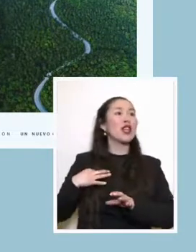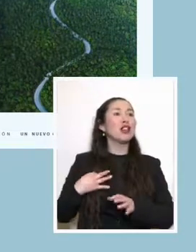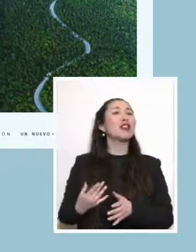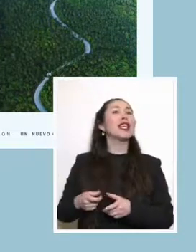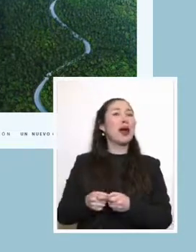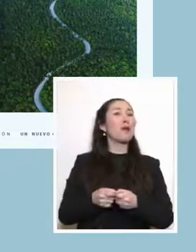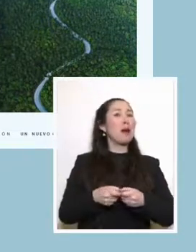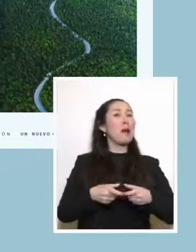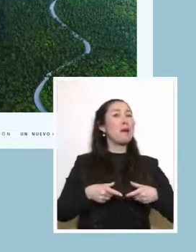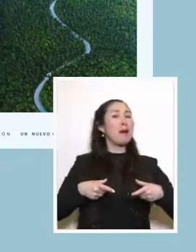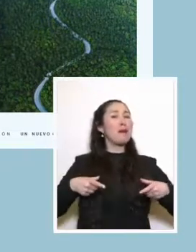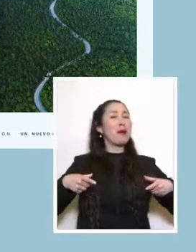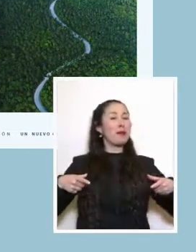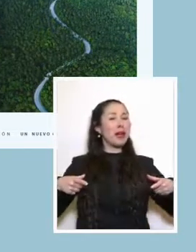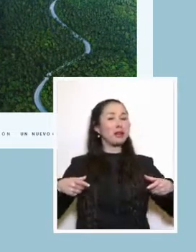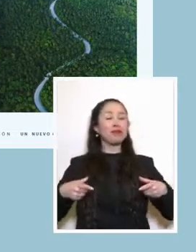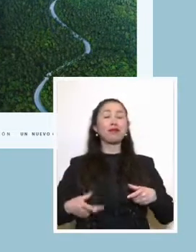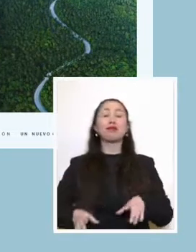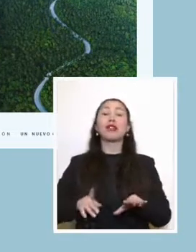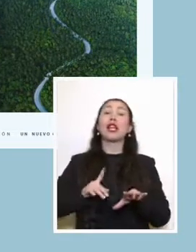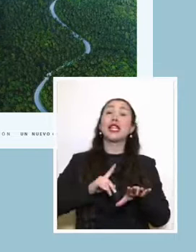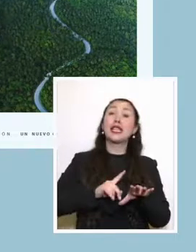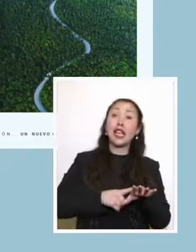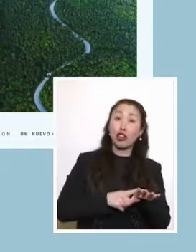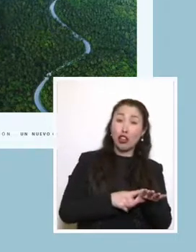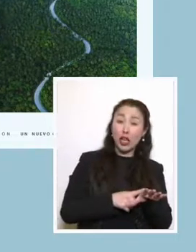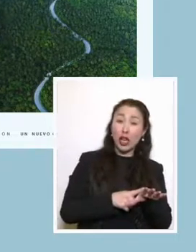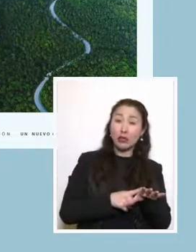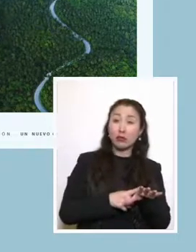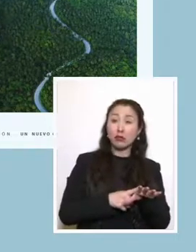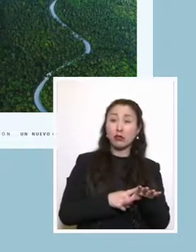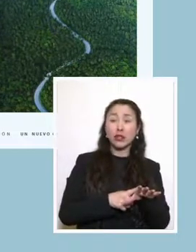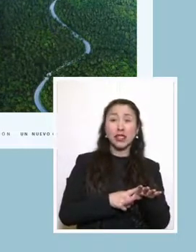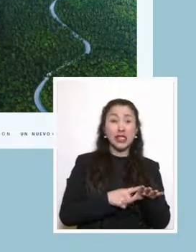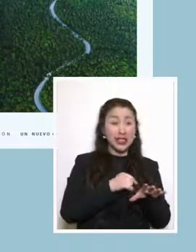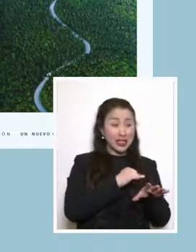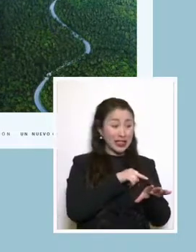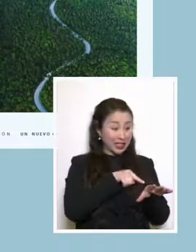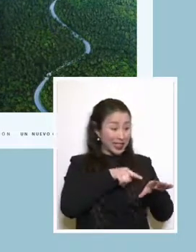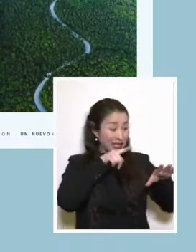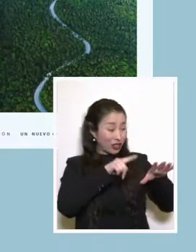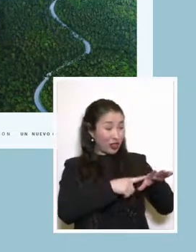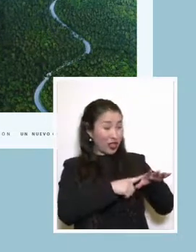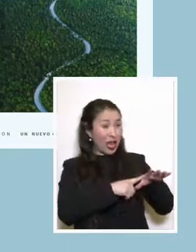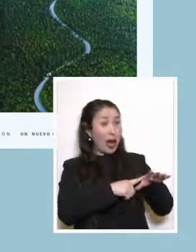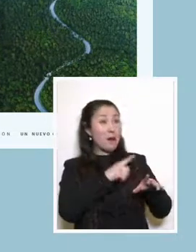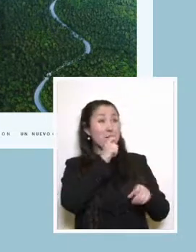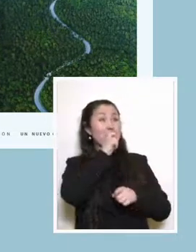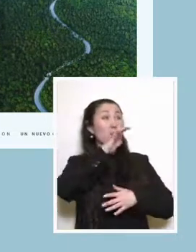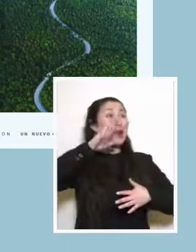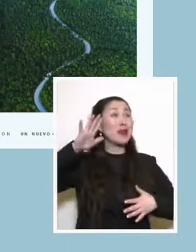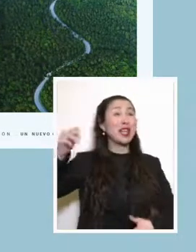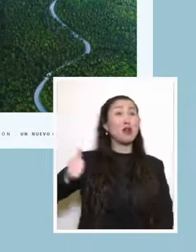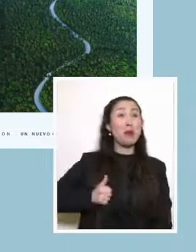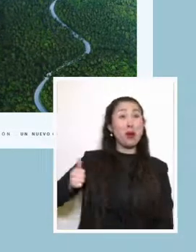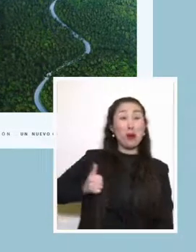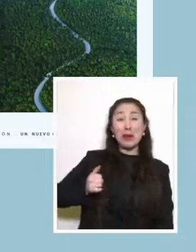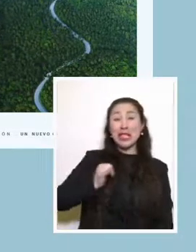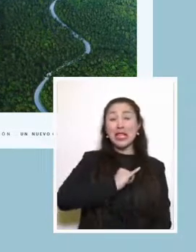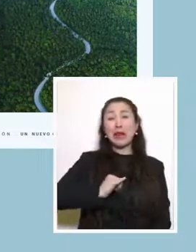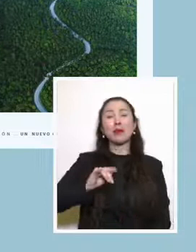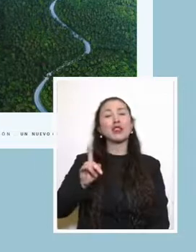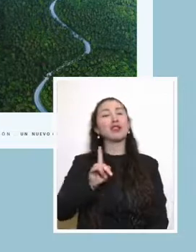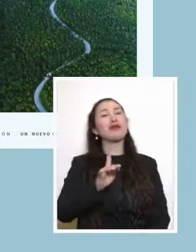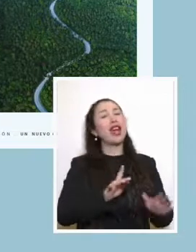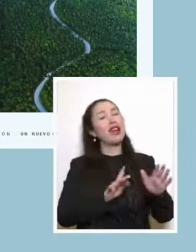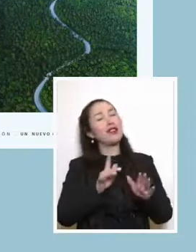creciendo. Las tecnologías digitales no siempre cumplen sus promesas, pero conllevan